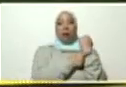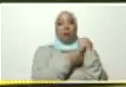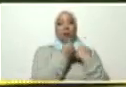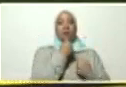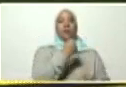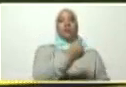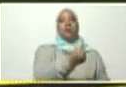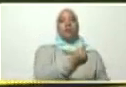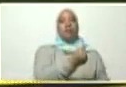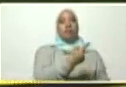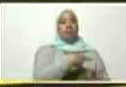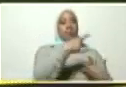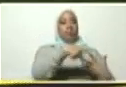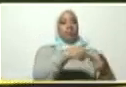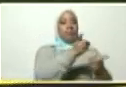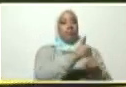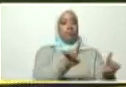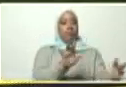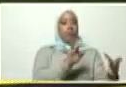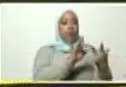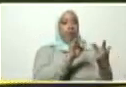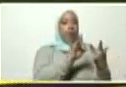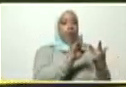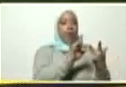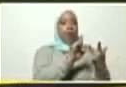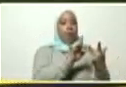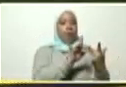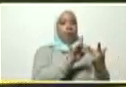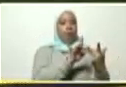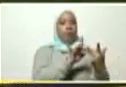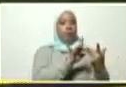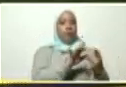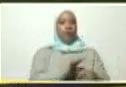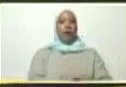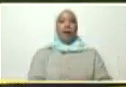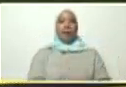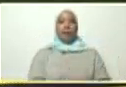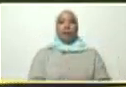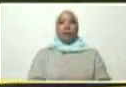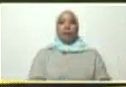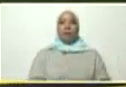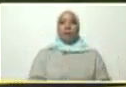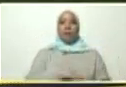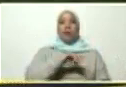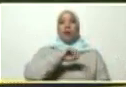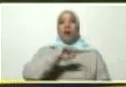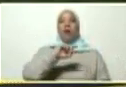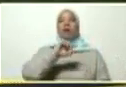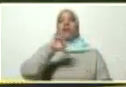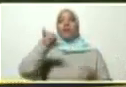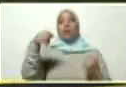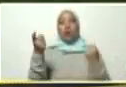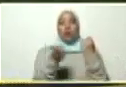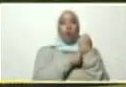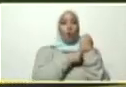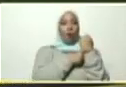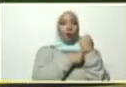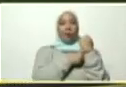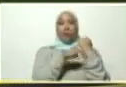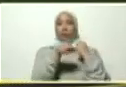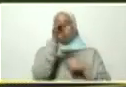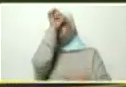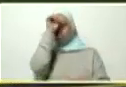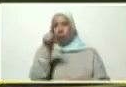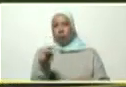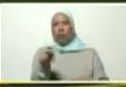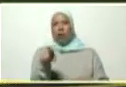su proyecto es la democracia directa con fleco en agua tú no sabes quienes